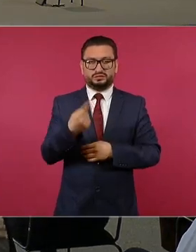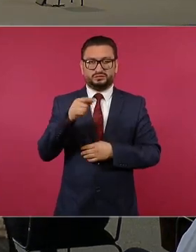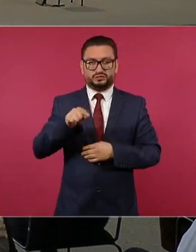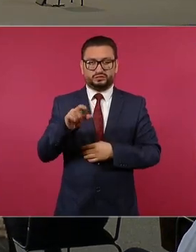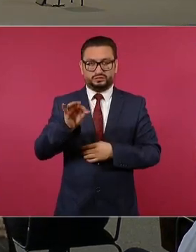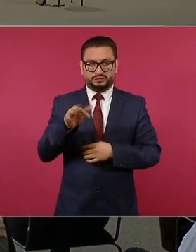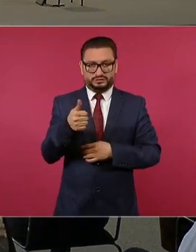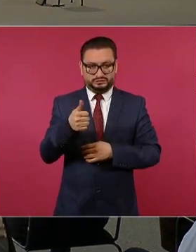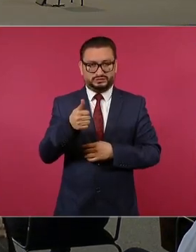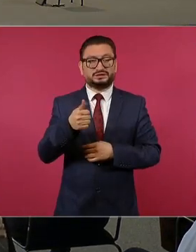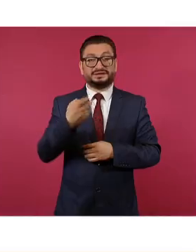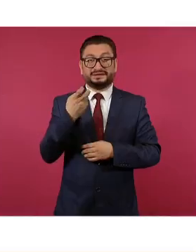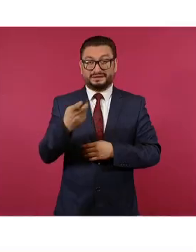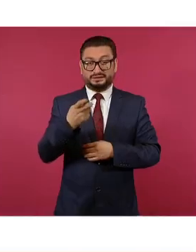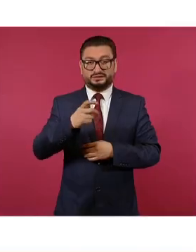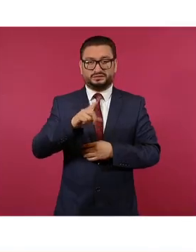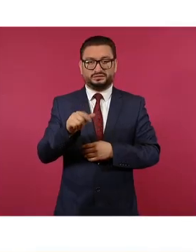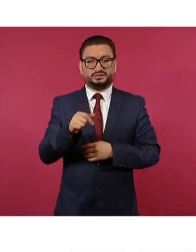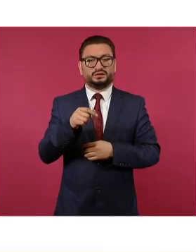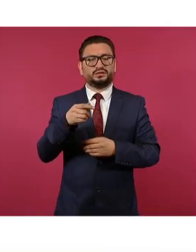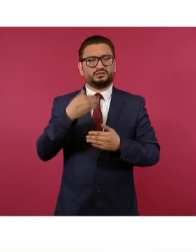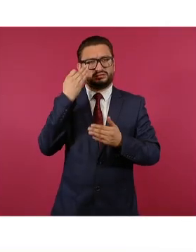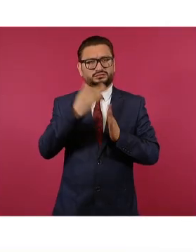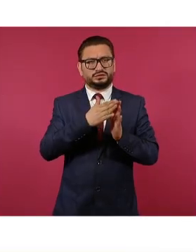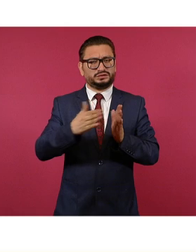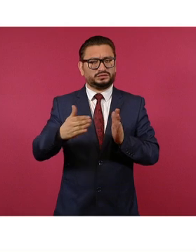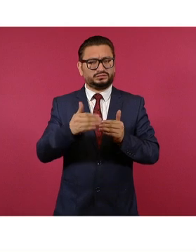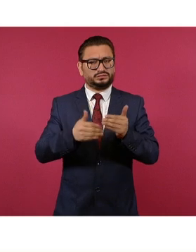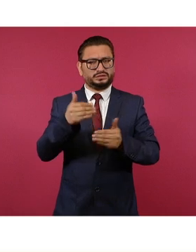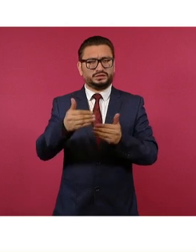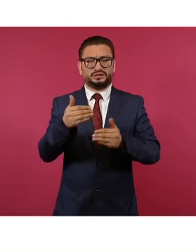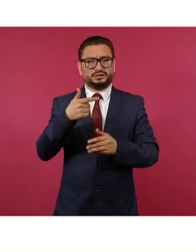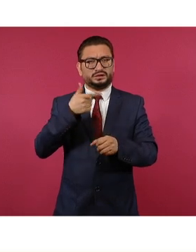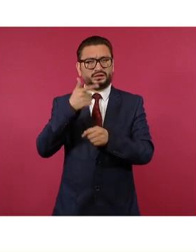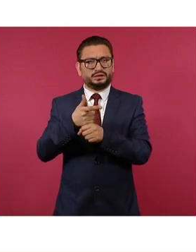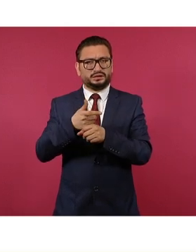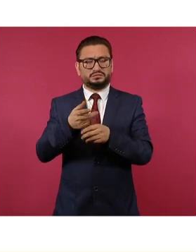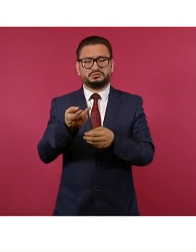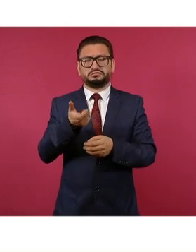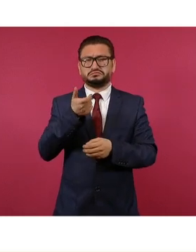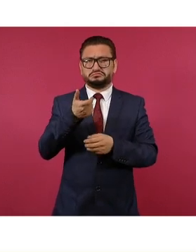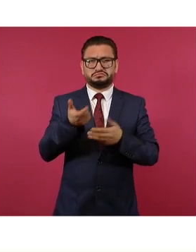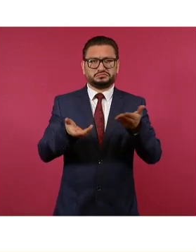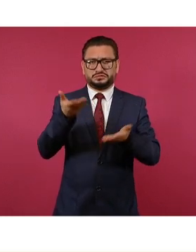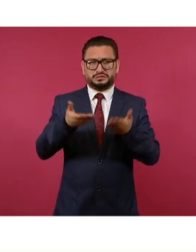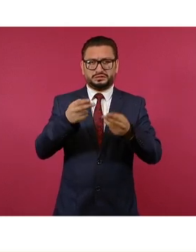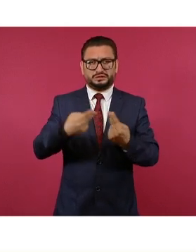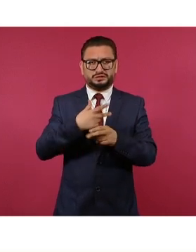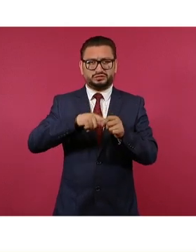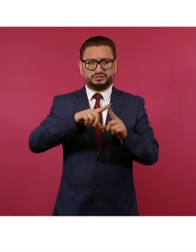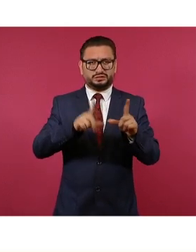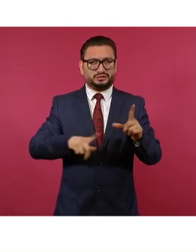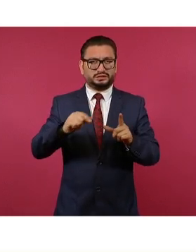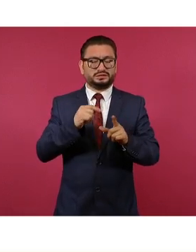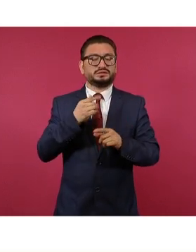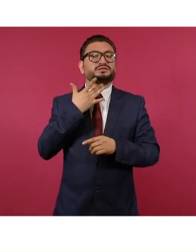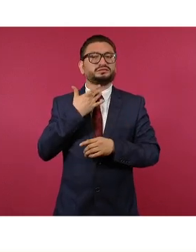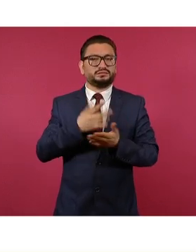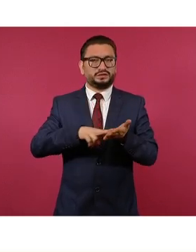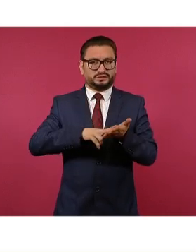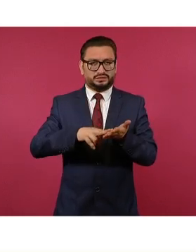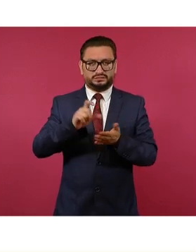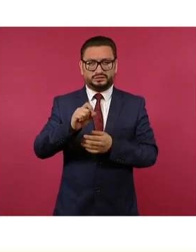$70.46. De ahí, en ese mismo periodo, también encontramos esos precios promedio a nivel nacional. En el caso de la gasolina regular,